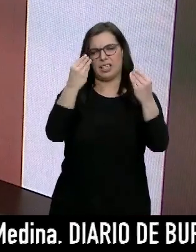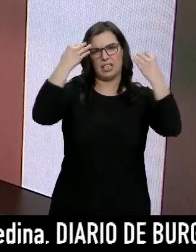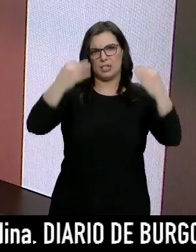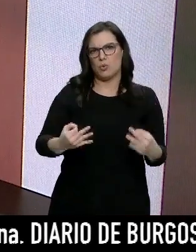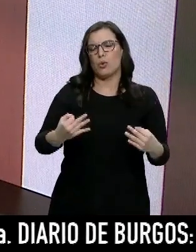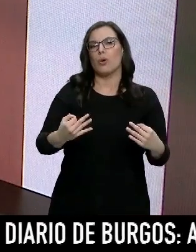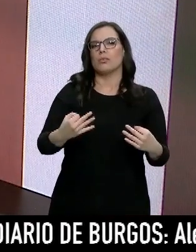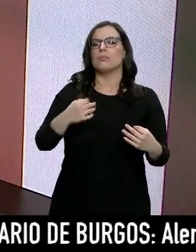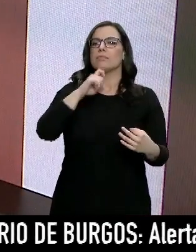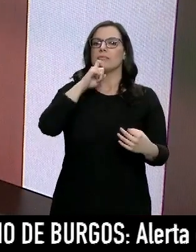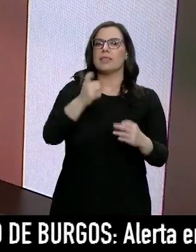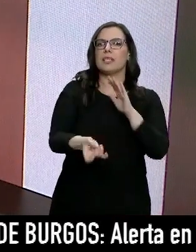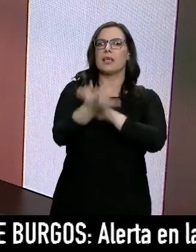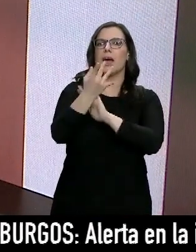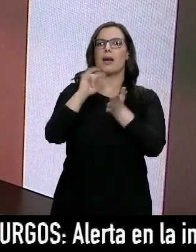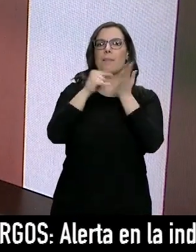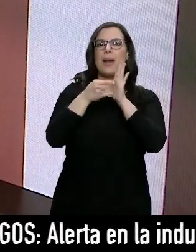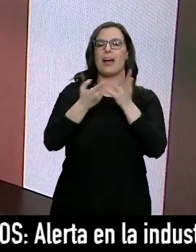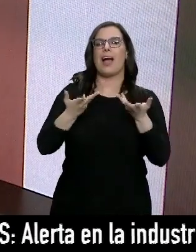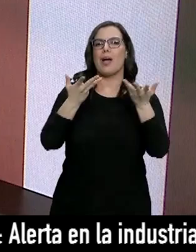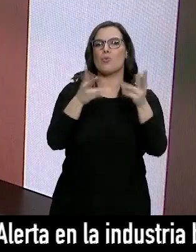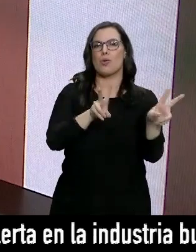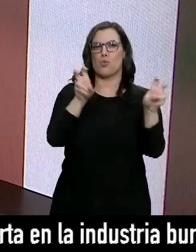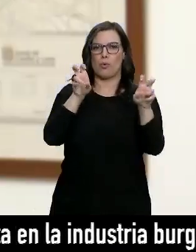y anuncia un nuevo plan de ayudas para el sector.